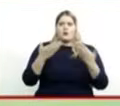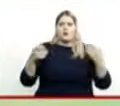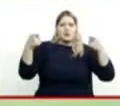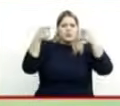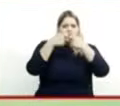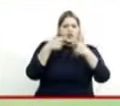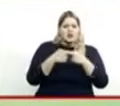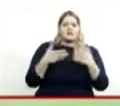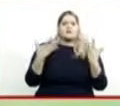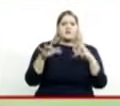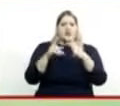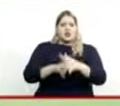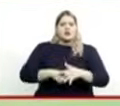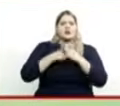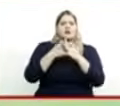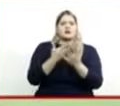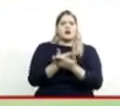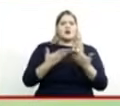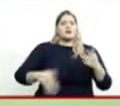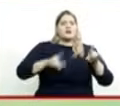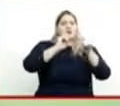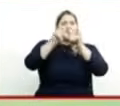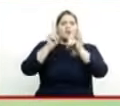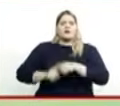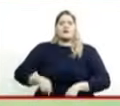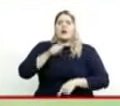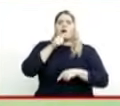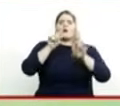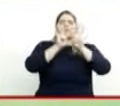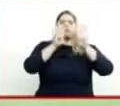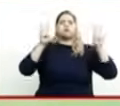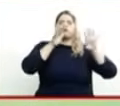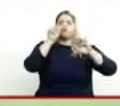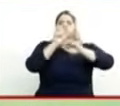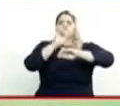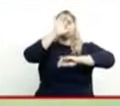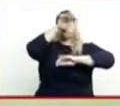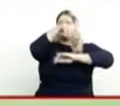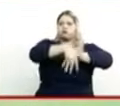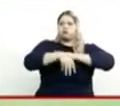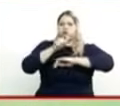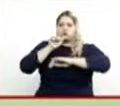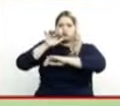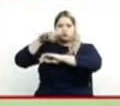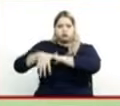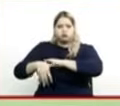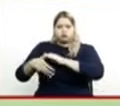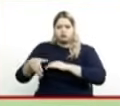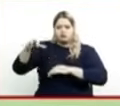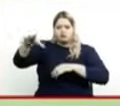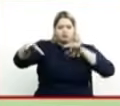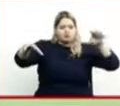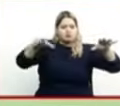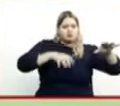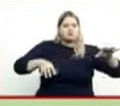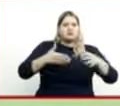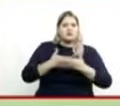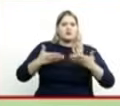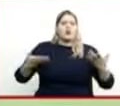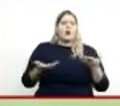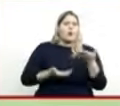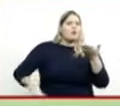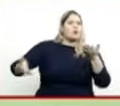Ya iniciamos el diseño de varias represas hidroeléctricas que dejaron en el abandono.